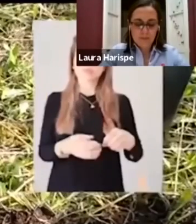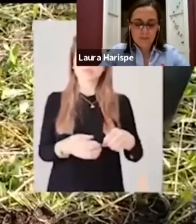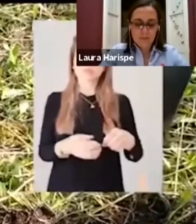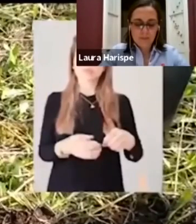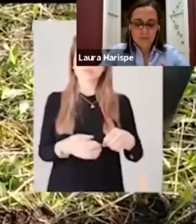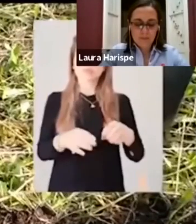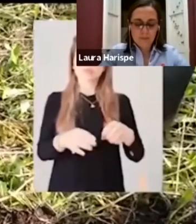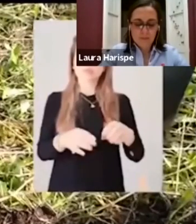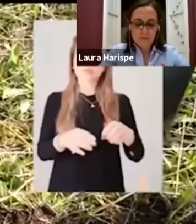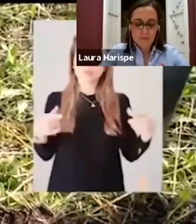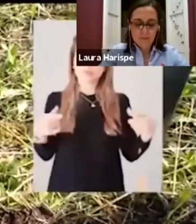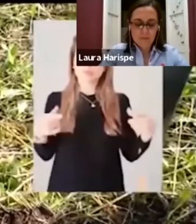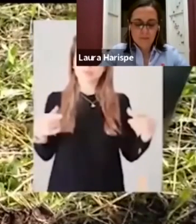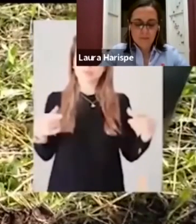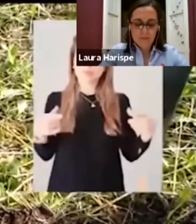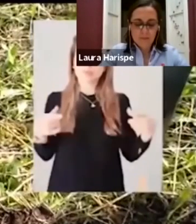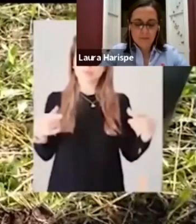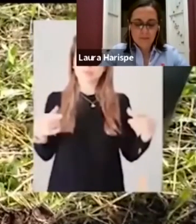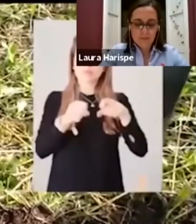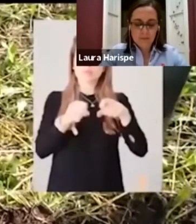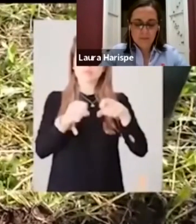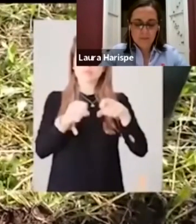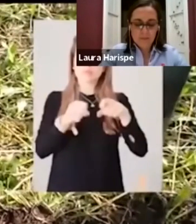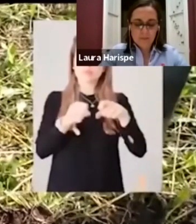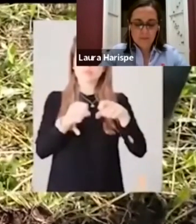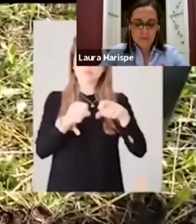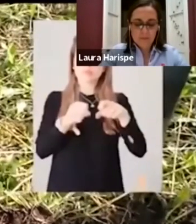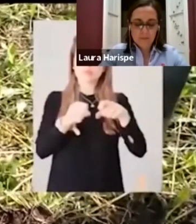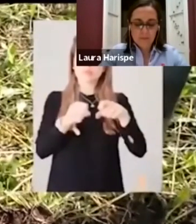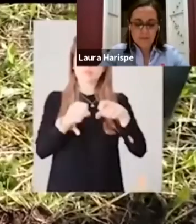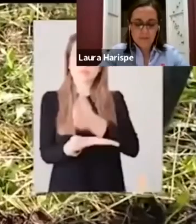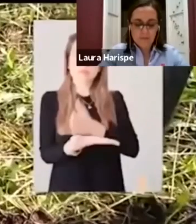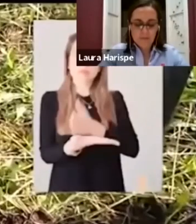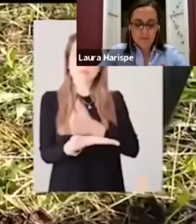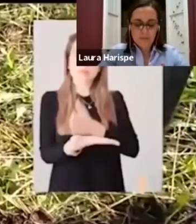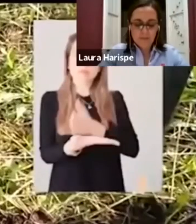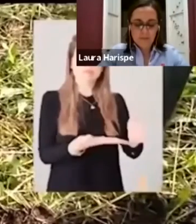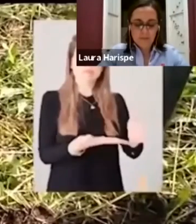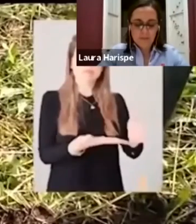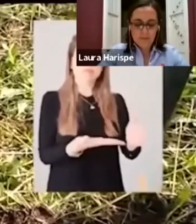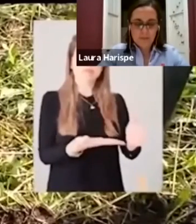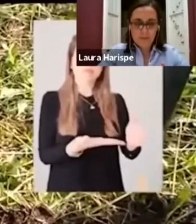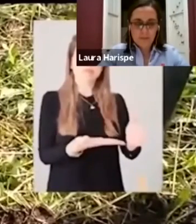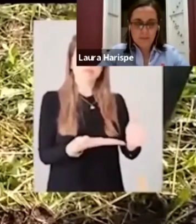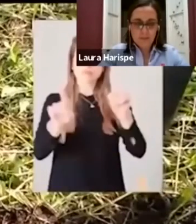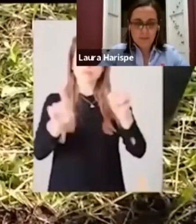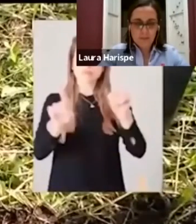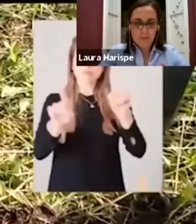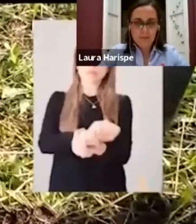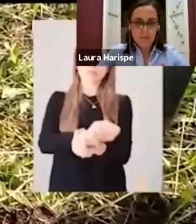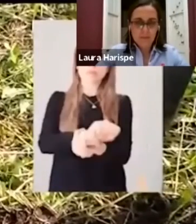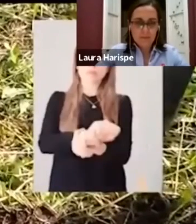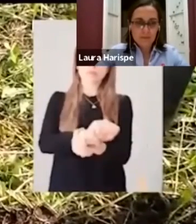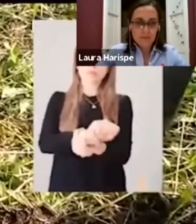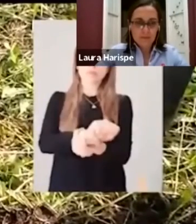poco el suelo limpio. Se continúa haciendo los cortes de panes de tierra completos,